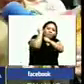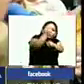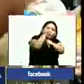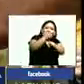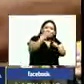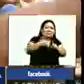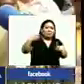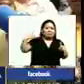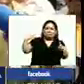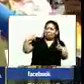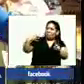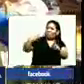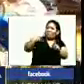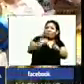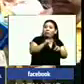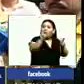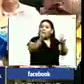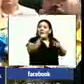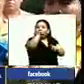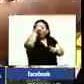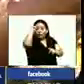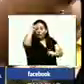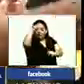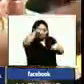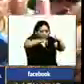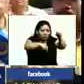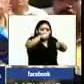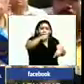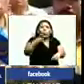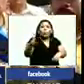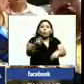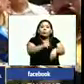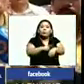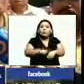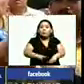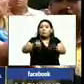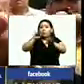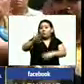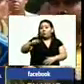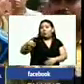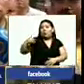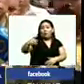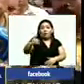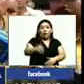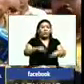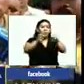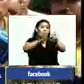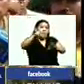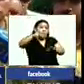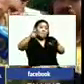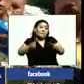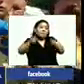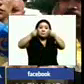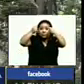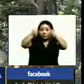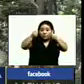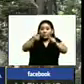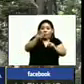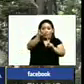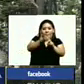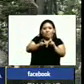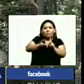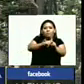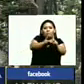amplia trayectoria En el sector Laboral minero Quien fue sentenciado A 5 años Y 9 meses De cárcel El dirigente